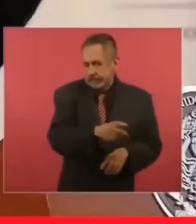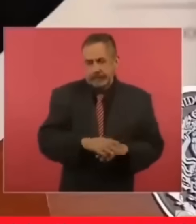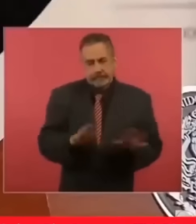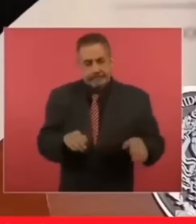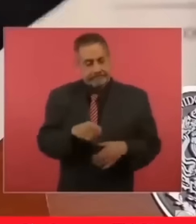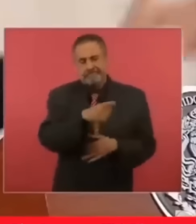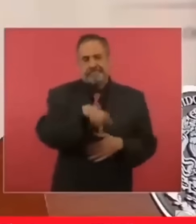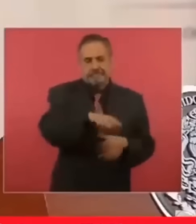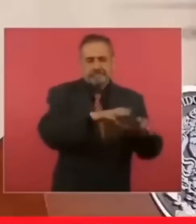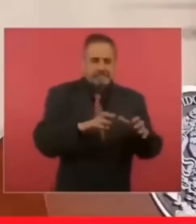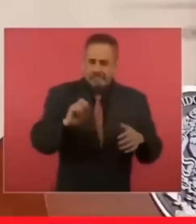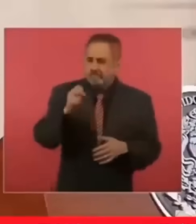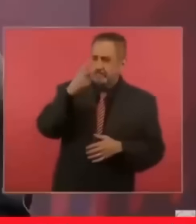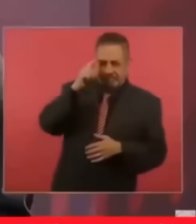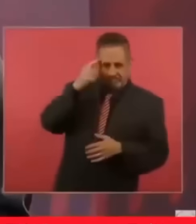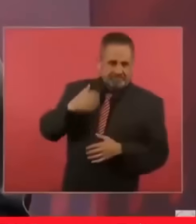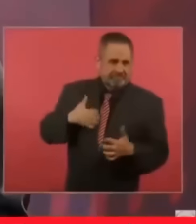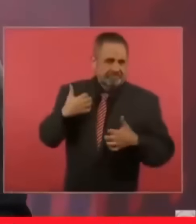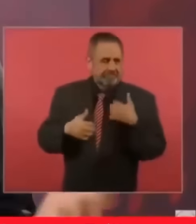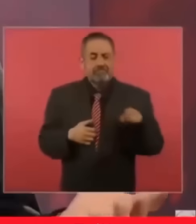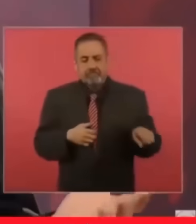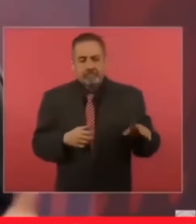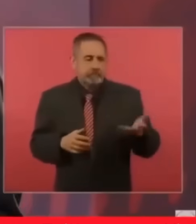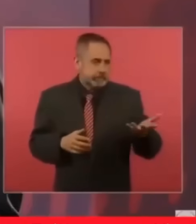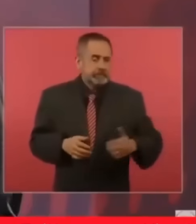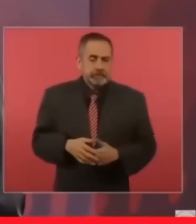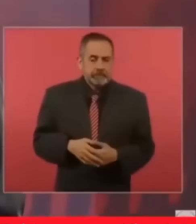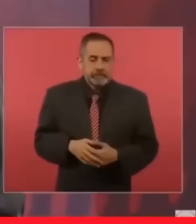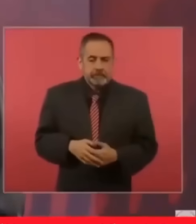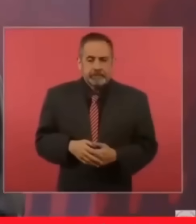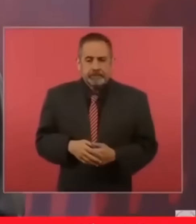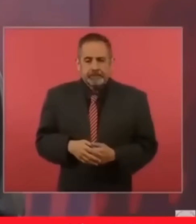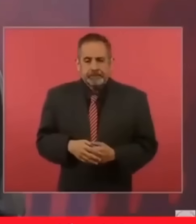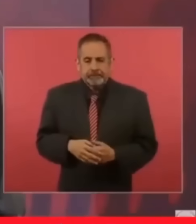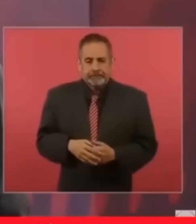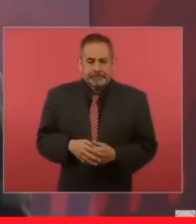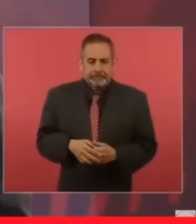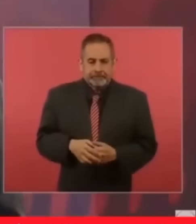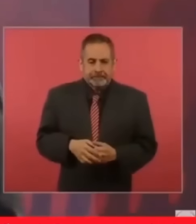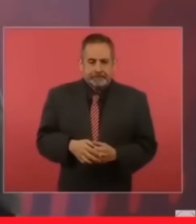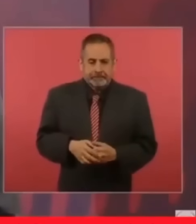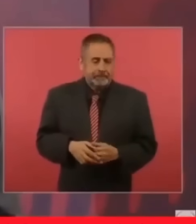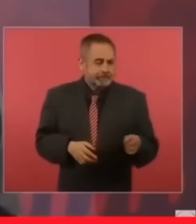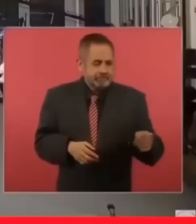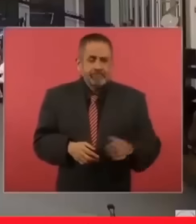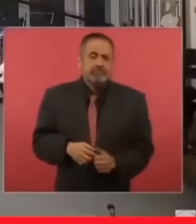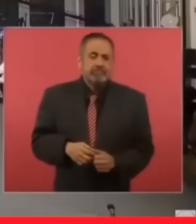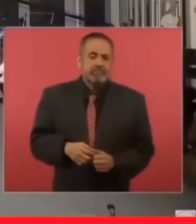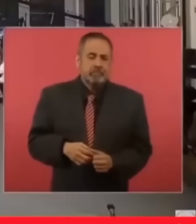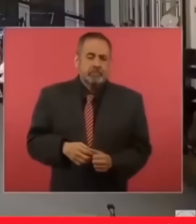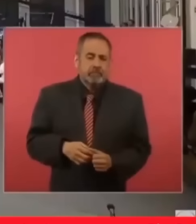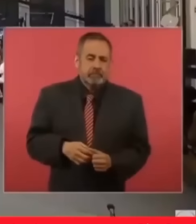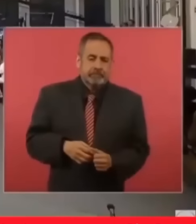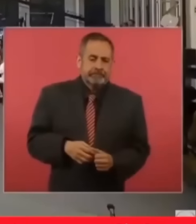Pero ellos son los enojados. Yo recuerdo que, como ahora,